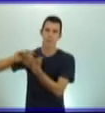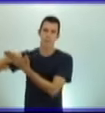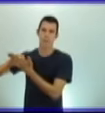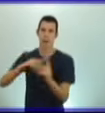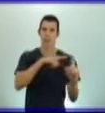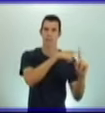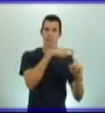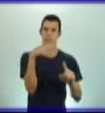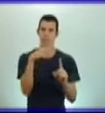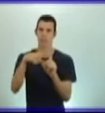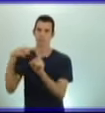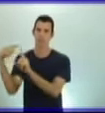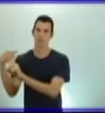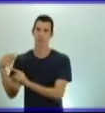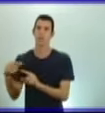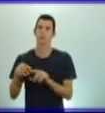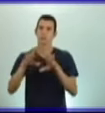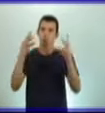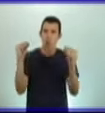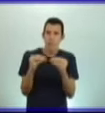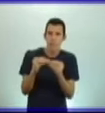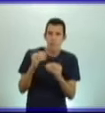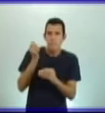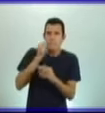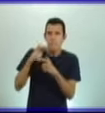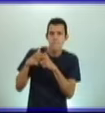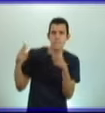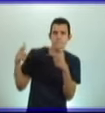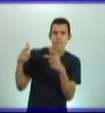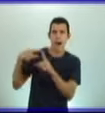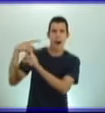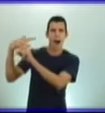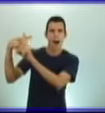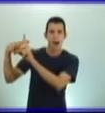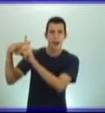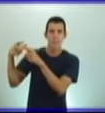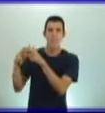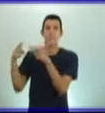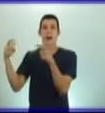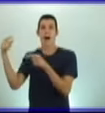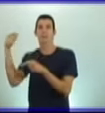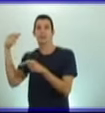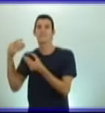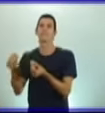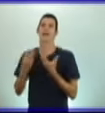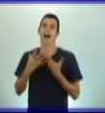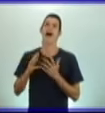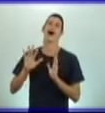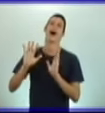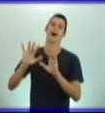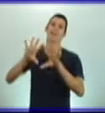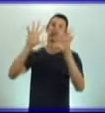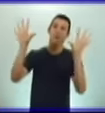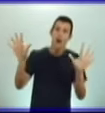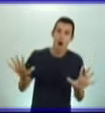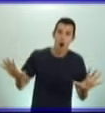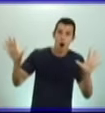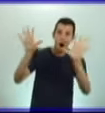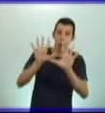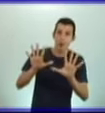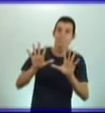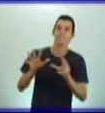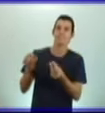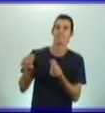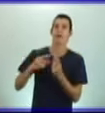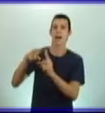que simétricamente a una unidad está menos 5 y está el 3. Otra forma de escribir también es en forma